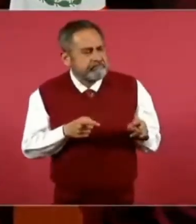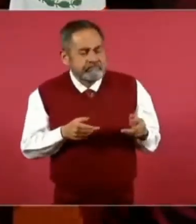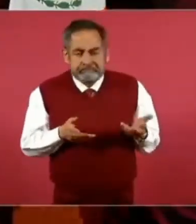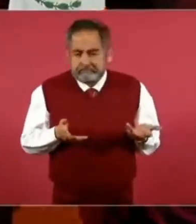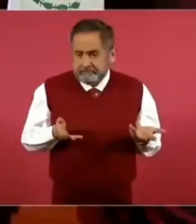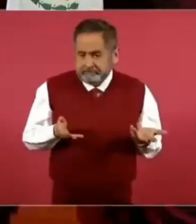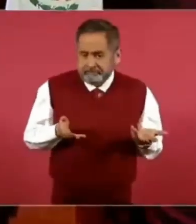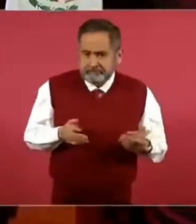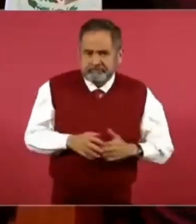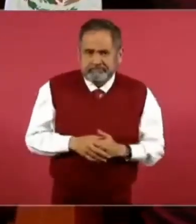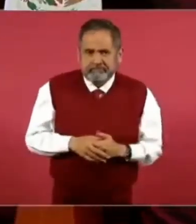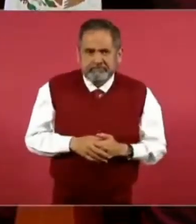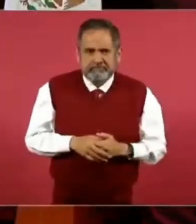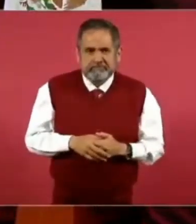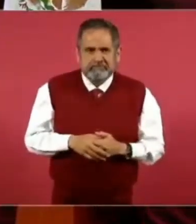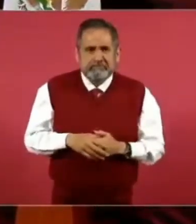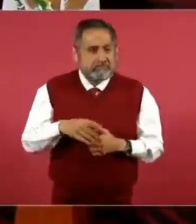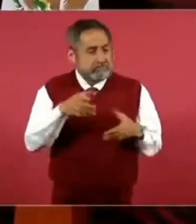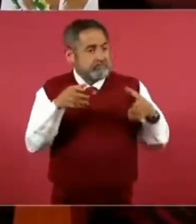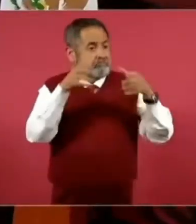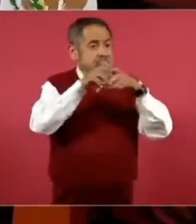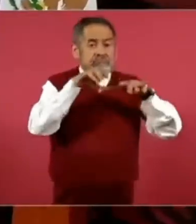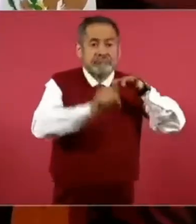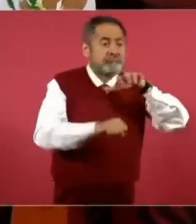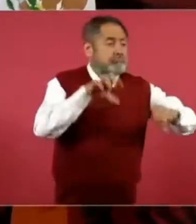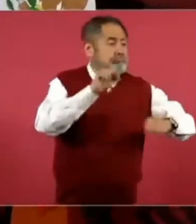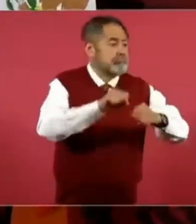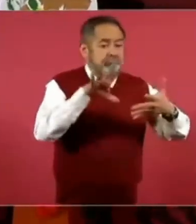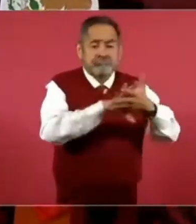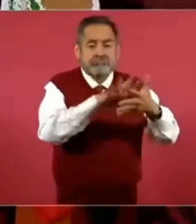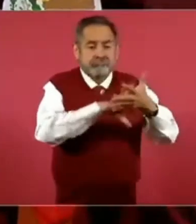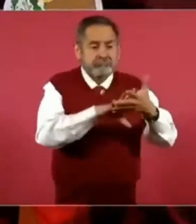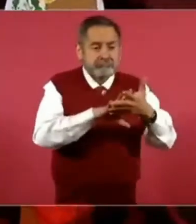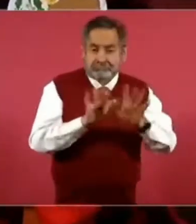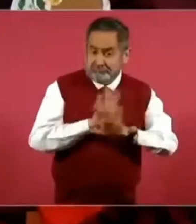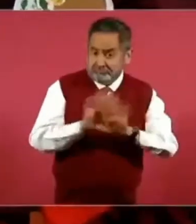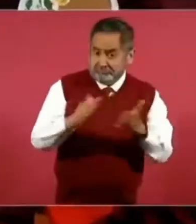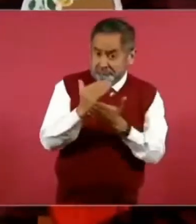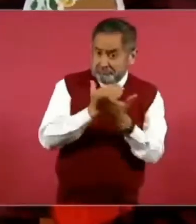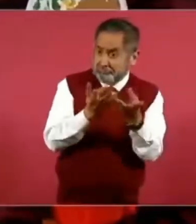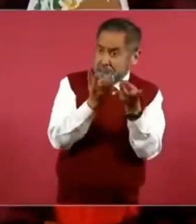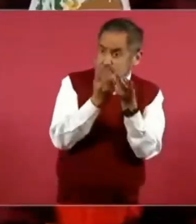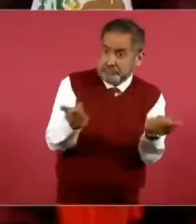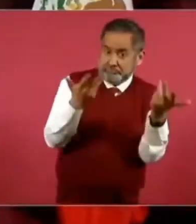¿Se van a resolver las cosas así, deteniendo a los